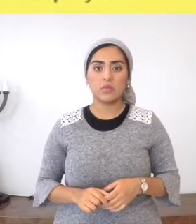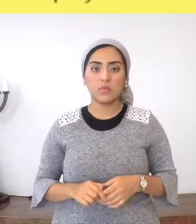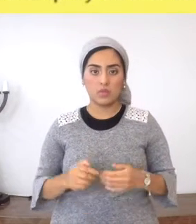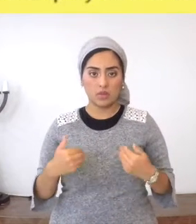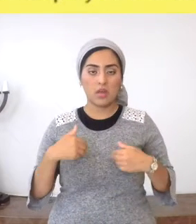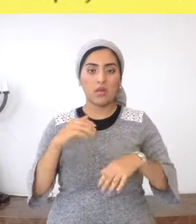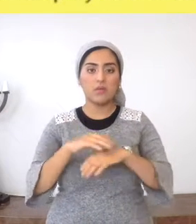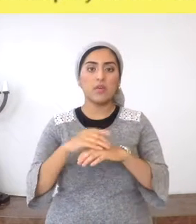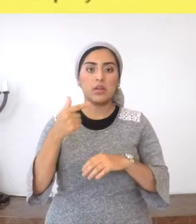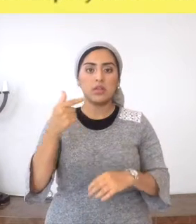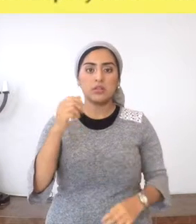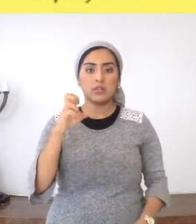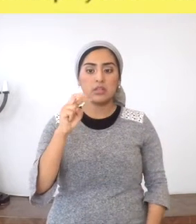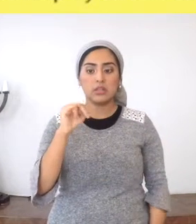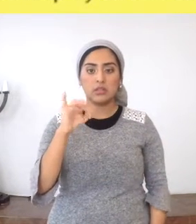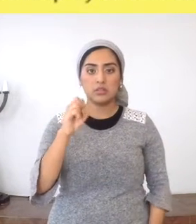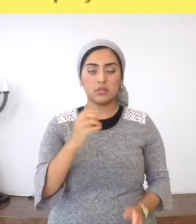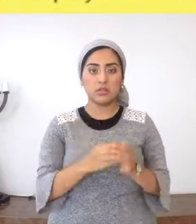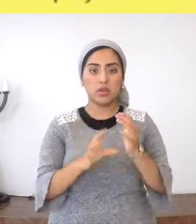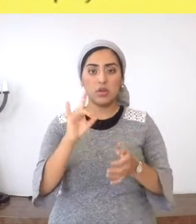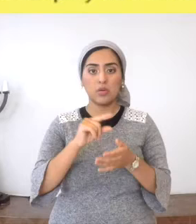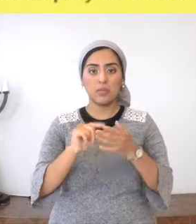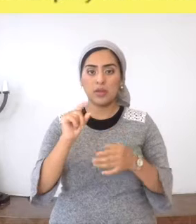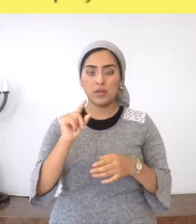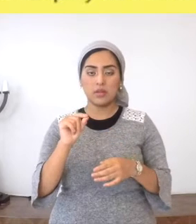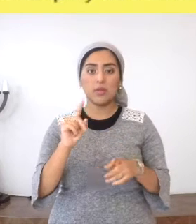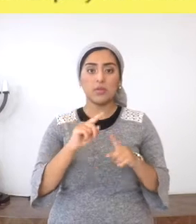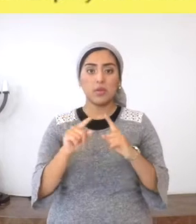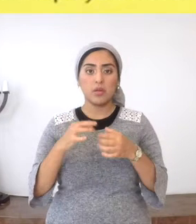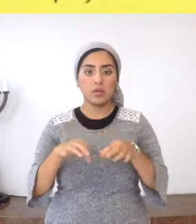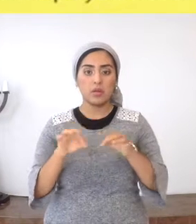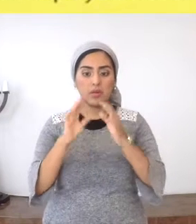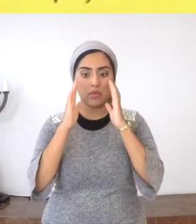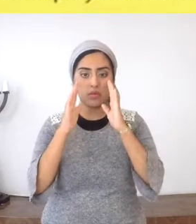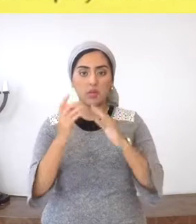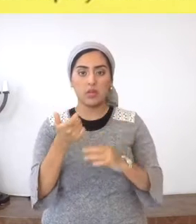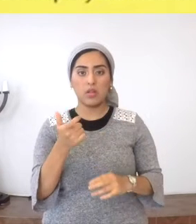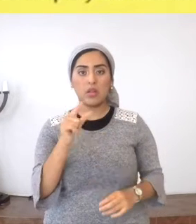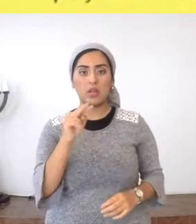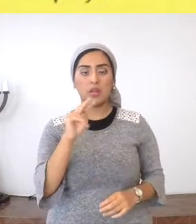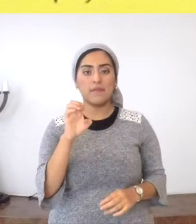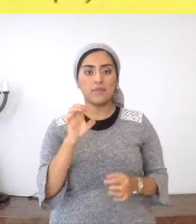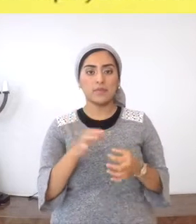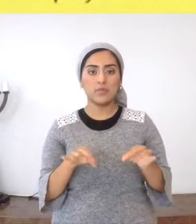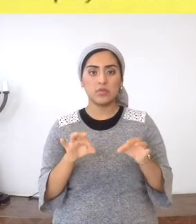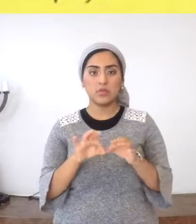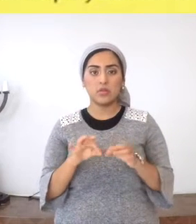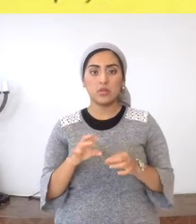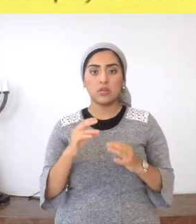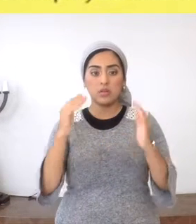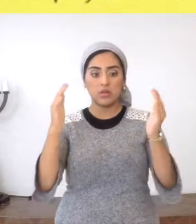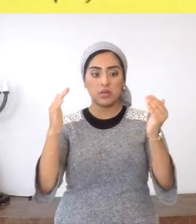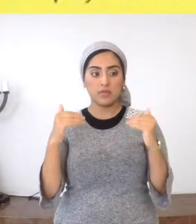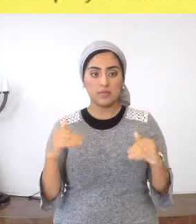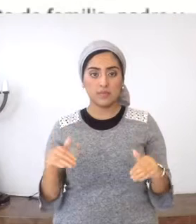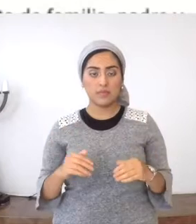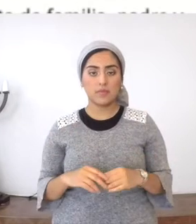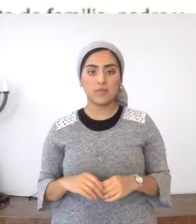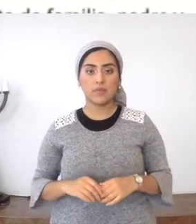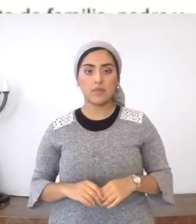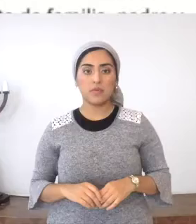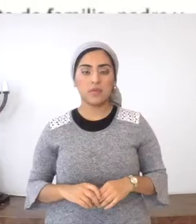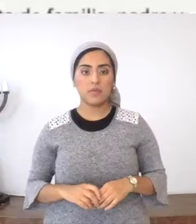De Esto está en Génesis Bereshit 8.20 Pero eso no nos toca a nosotros Vamos a estar pendientes De la transmisión en vivo